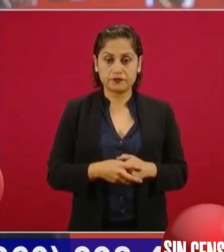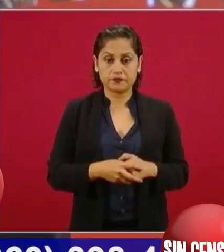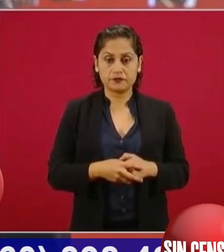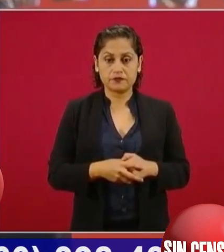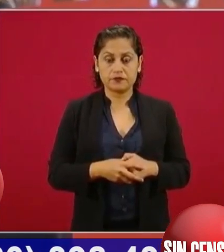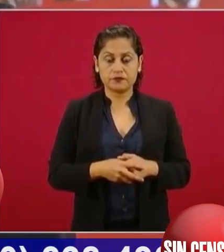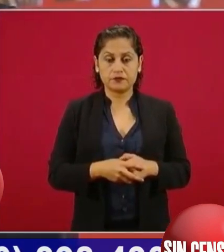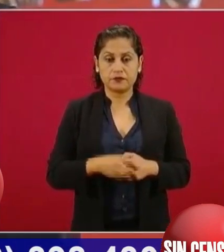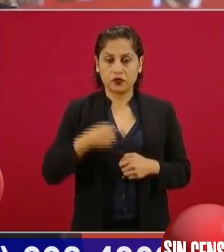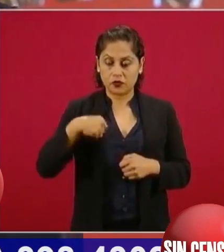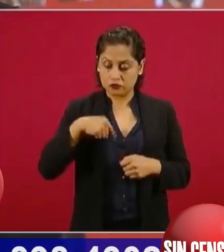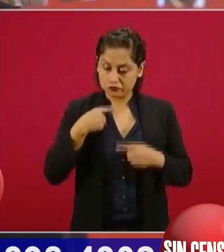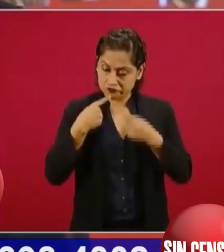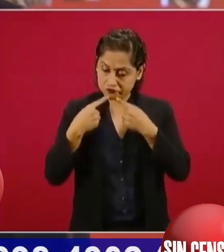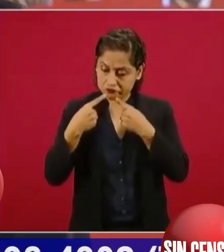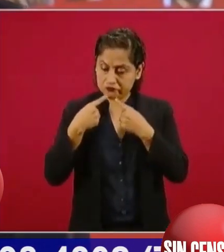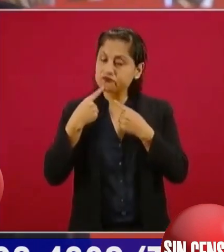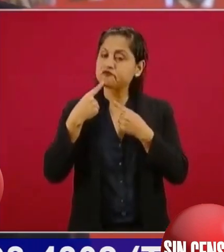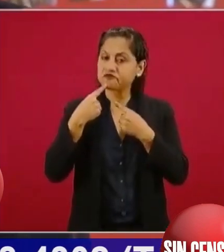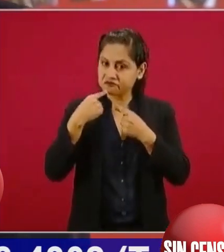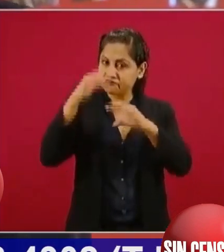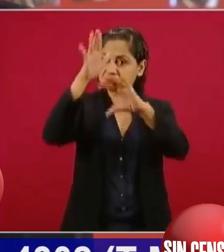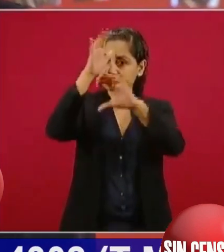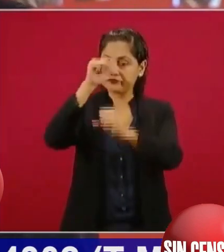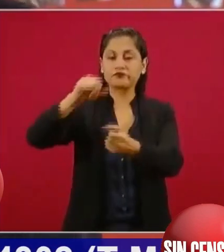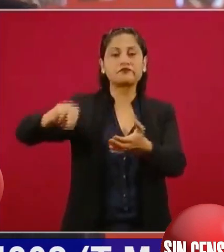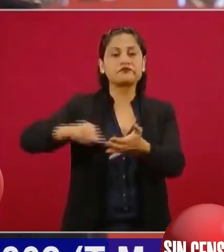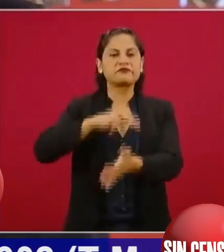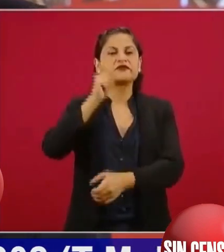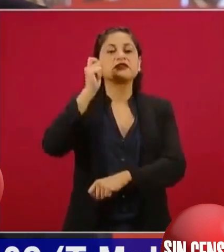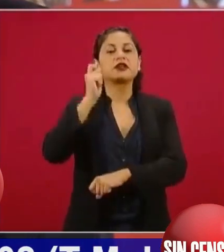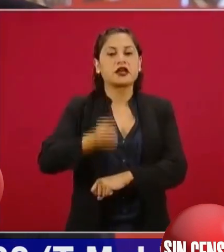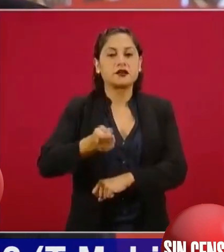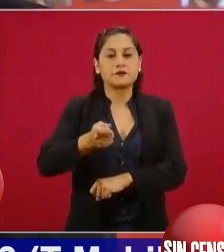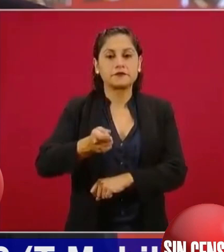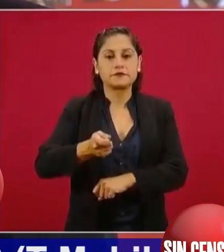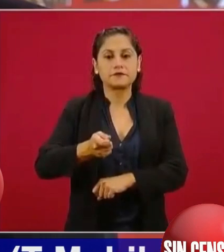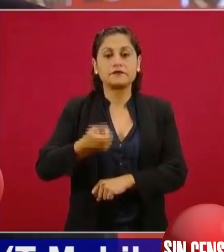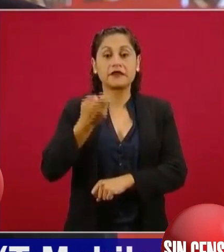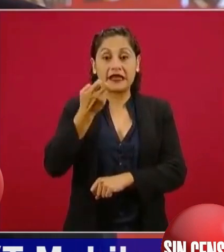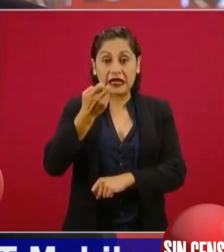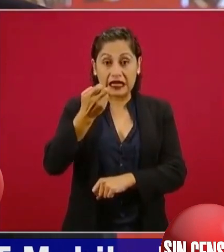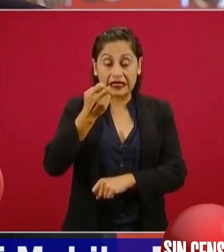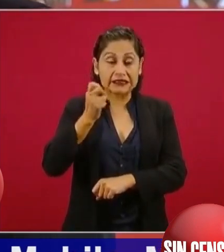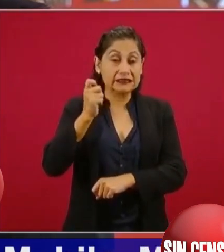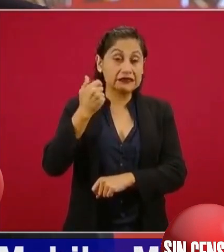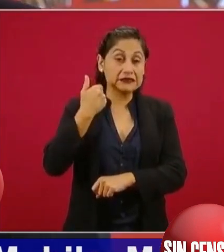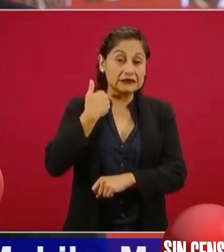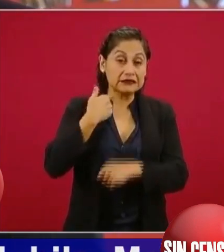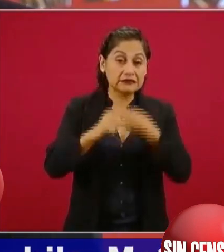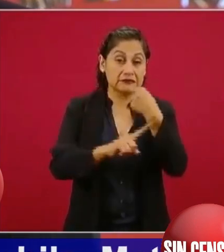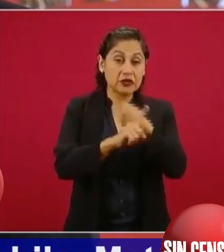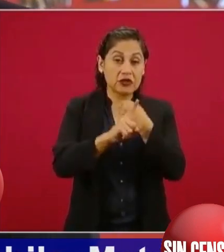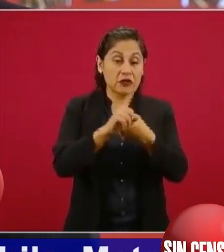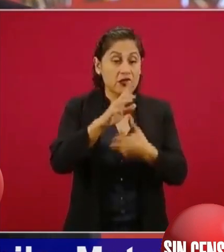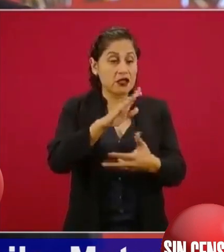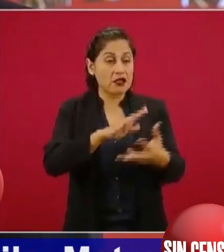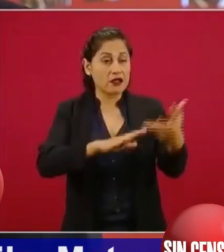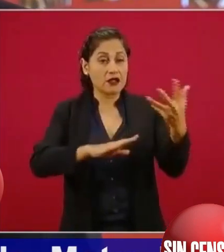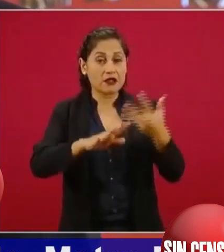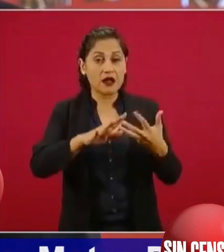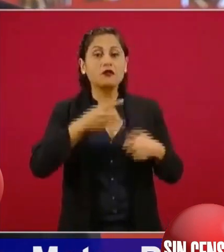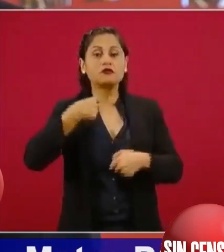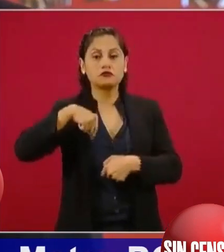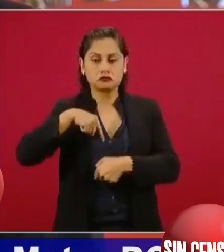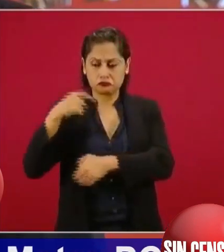reafirmamos el compromiso de reparar los daños. Entonces, eso